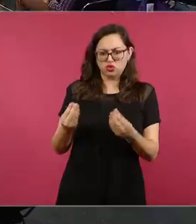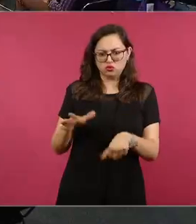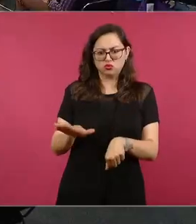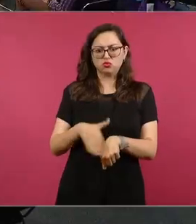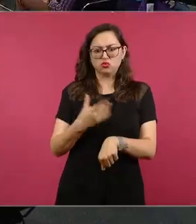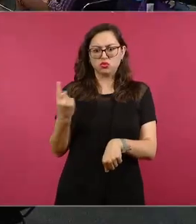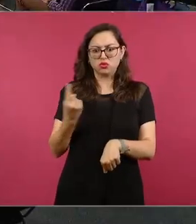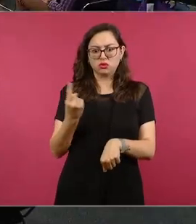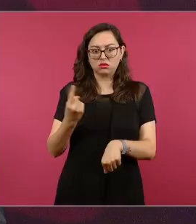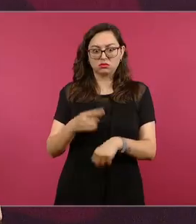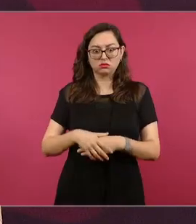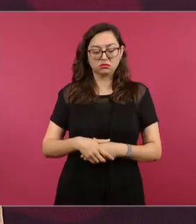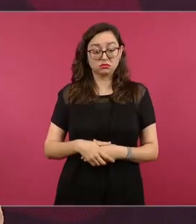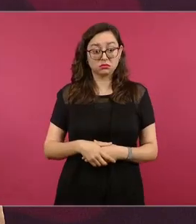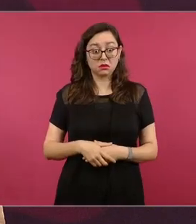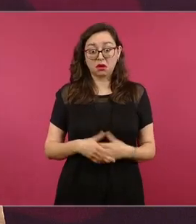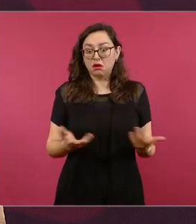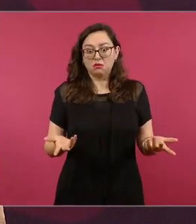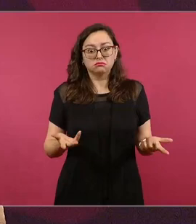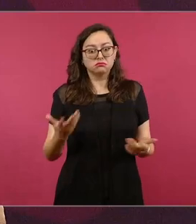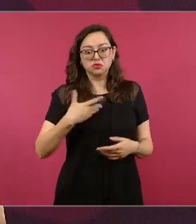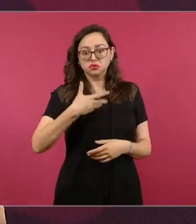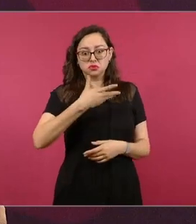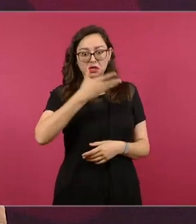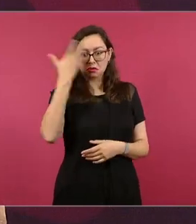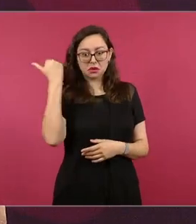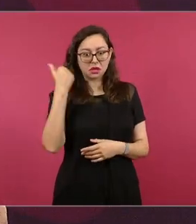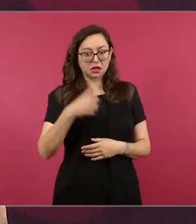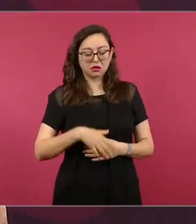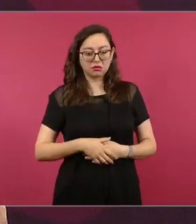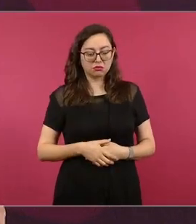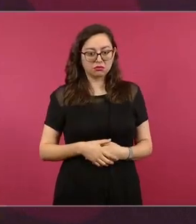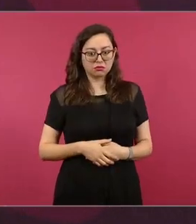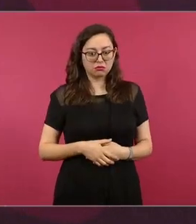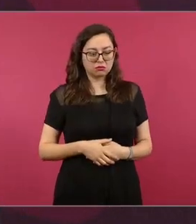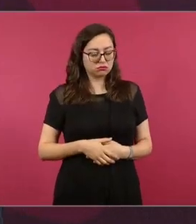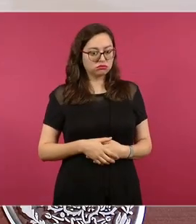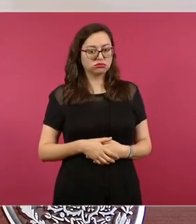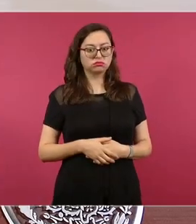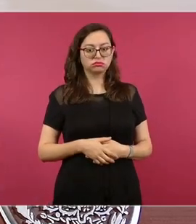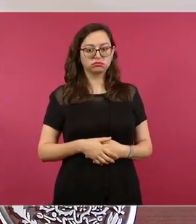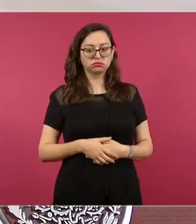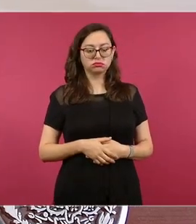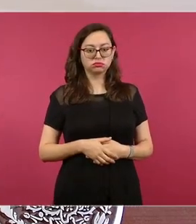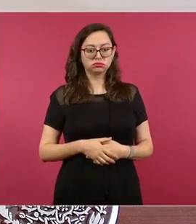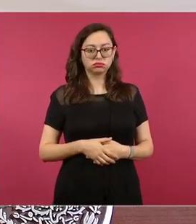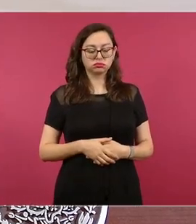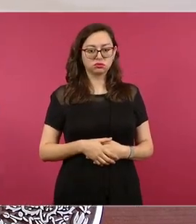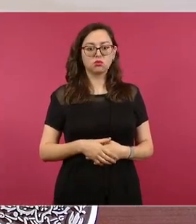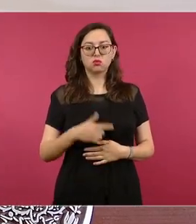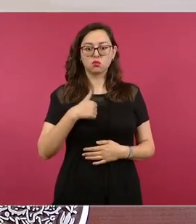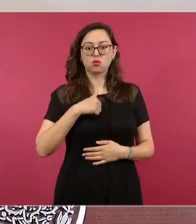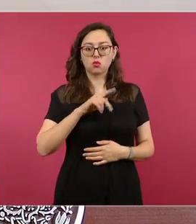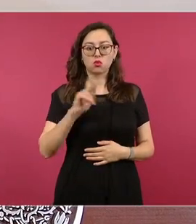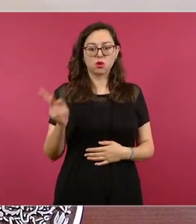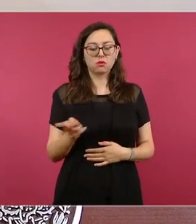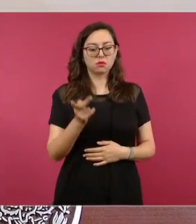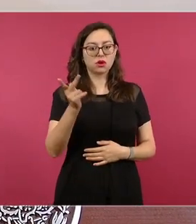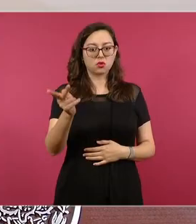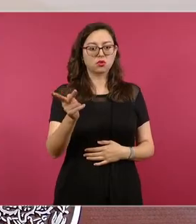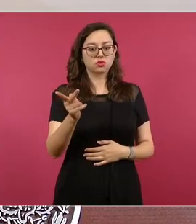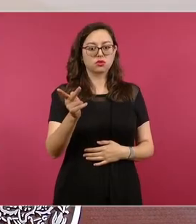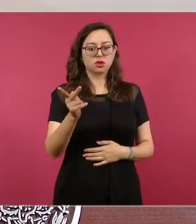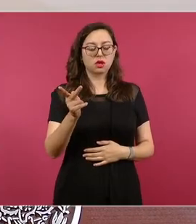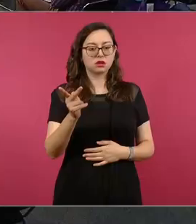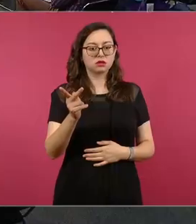pues yo no sé ahí sí le vamos a preguntar de la cancillería sí a la